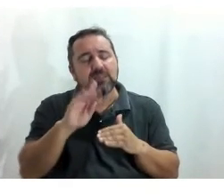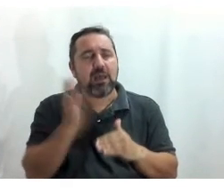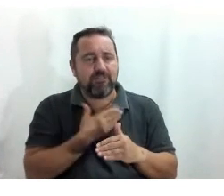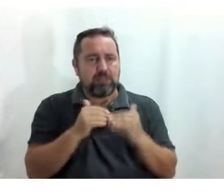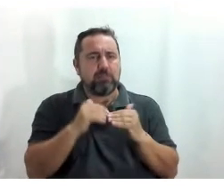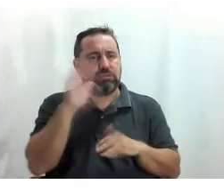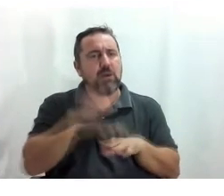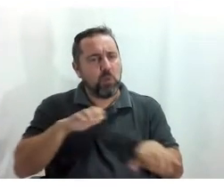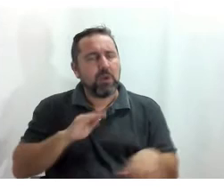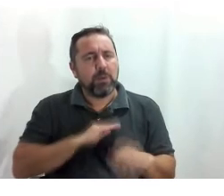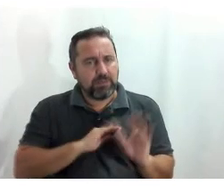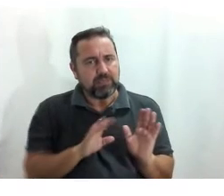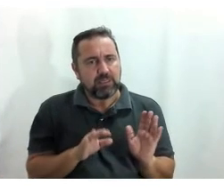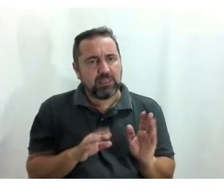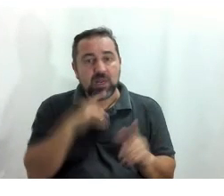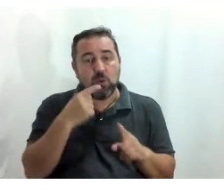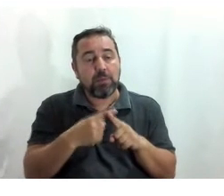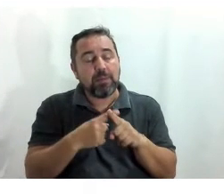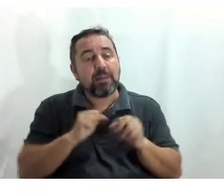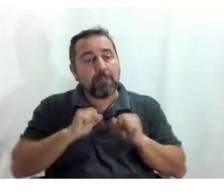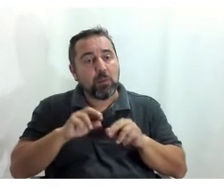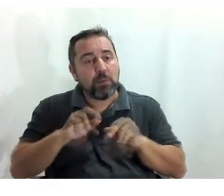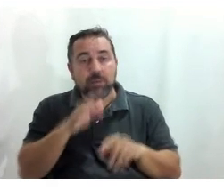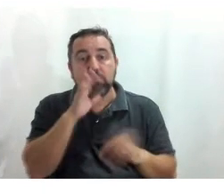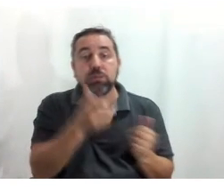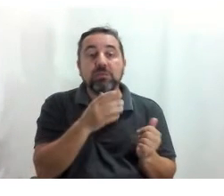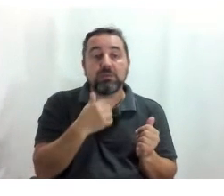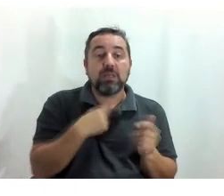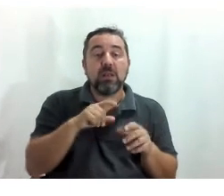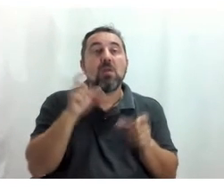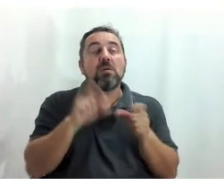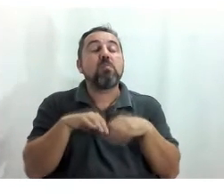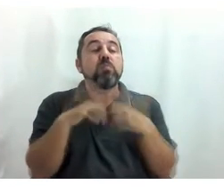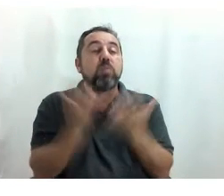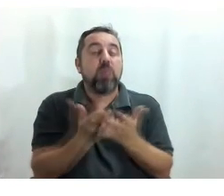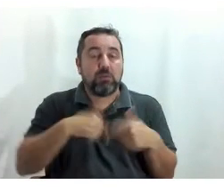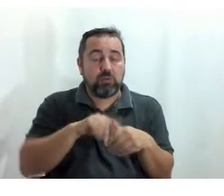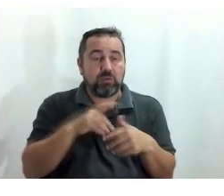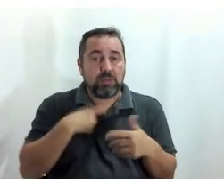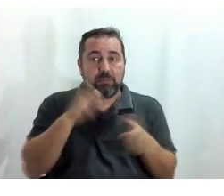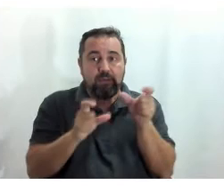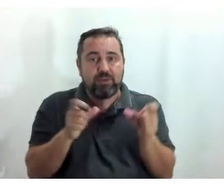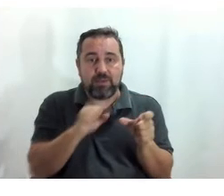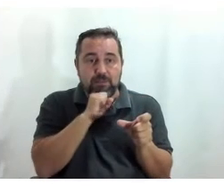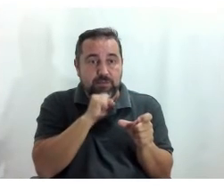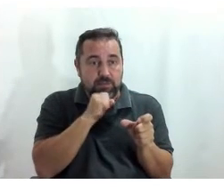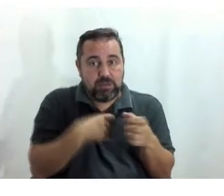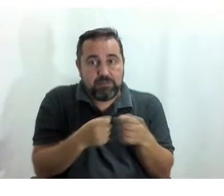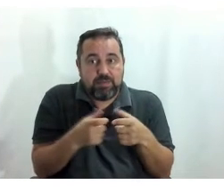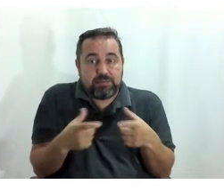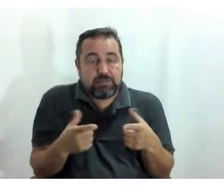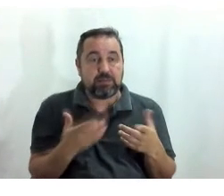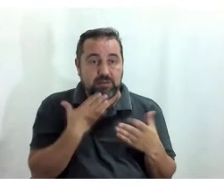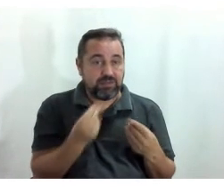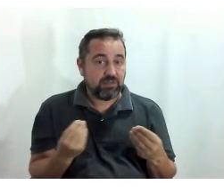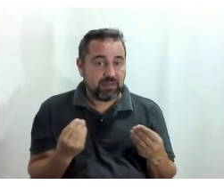y esta situación tiende a empeorar, puesto que la población a nivel mundial está envejeciendo y hay